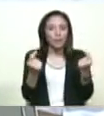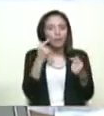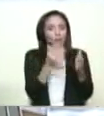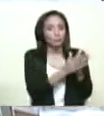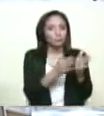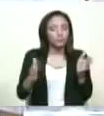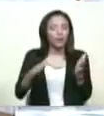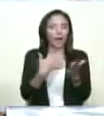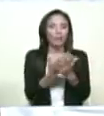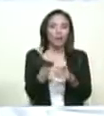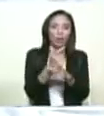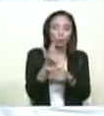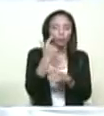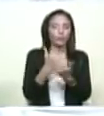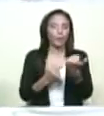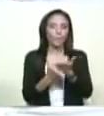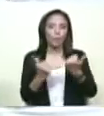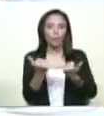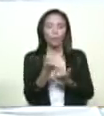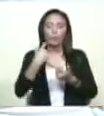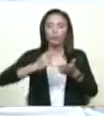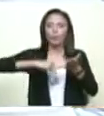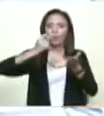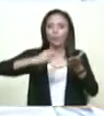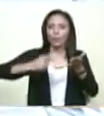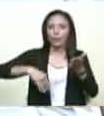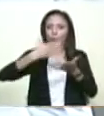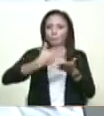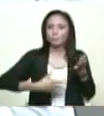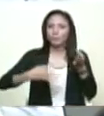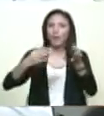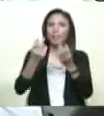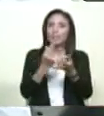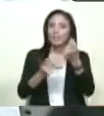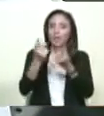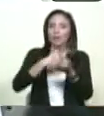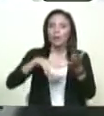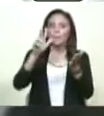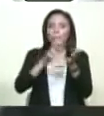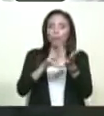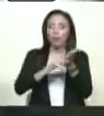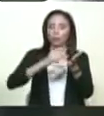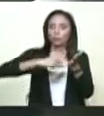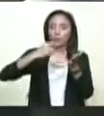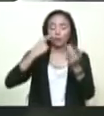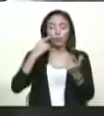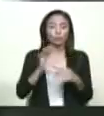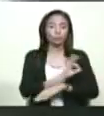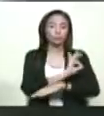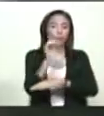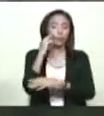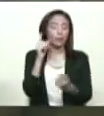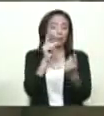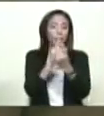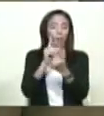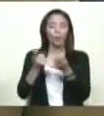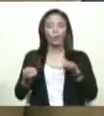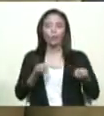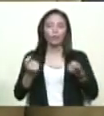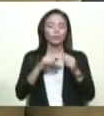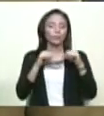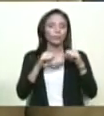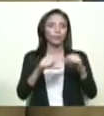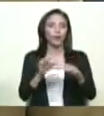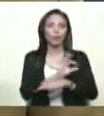cuenten con todo el apoyo les estoy firmando recursos y estoy pendiente de las 24 horas del día coordinación permanente